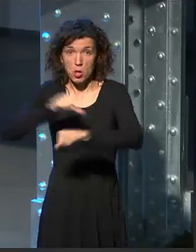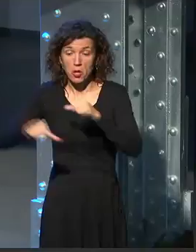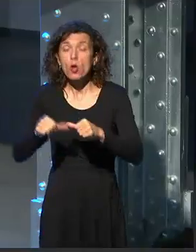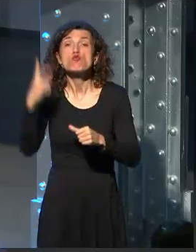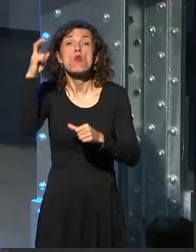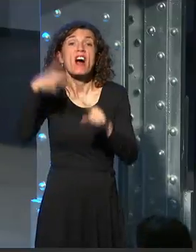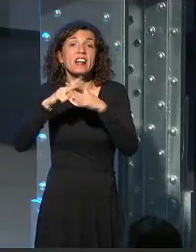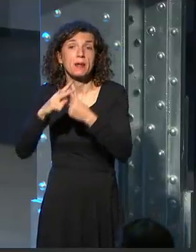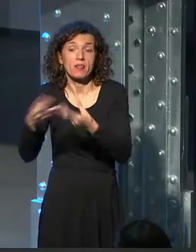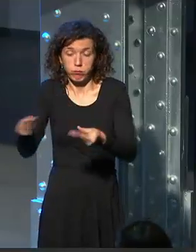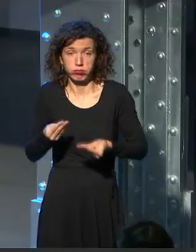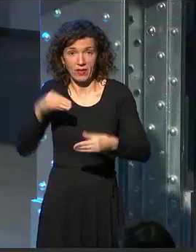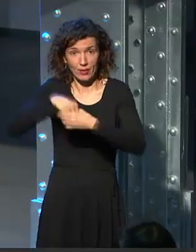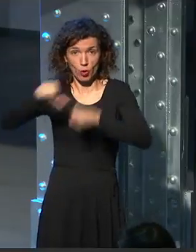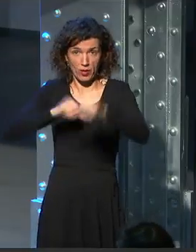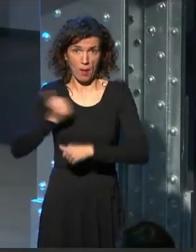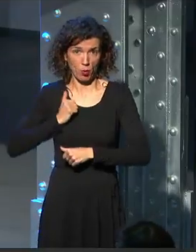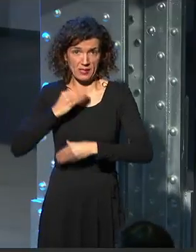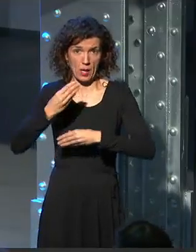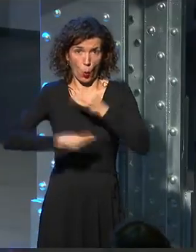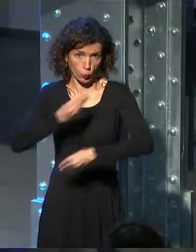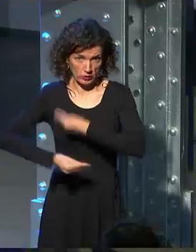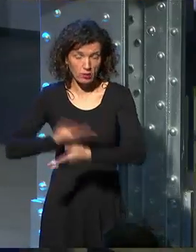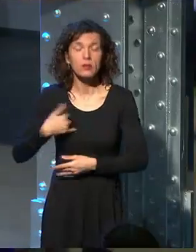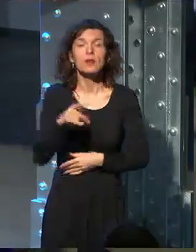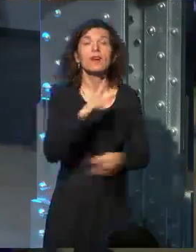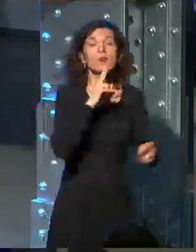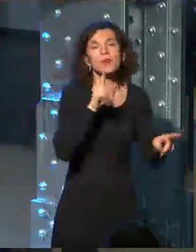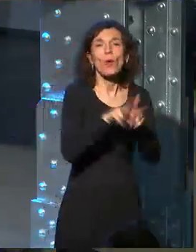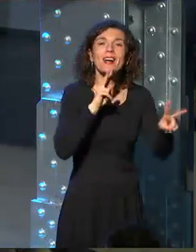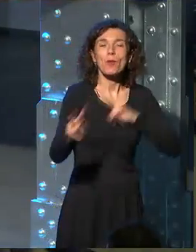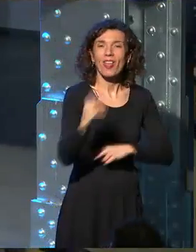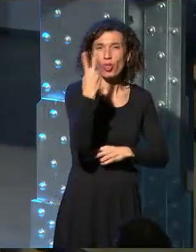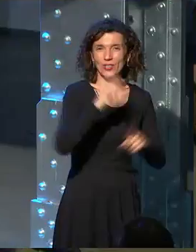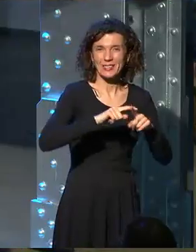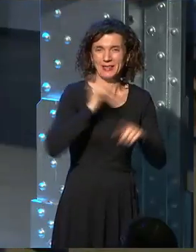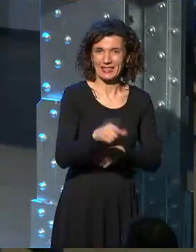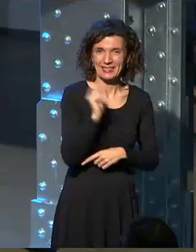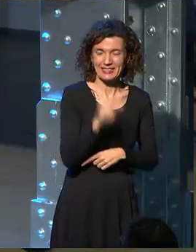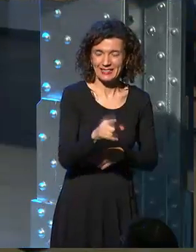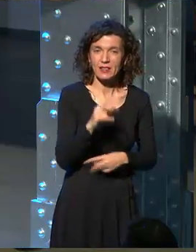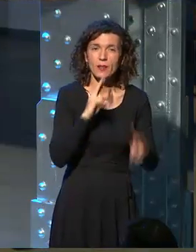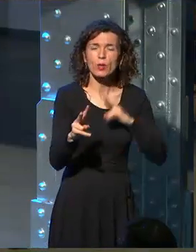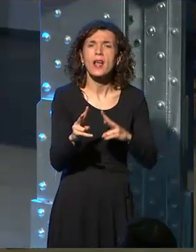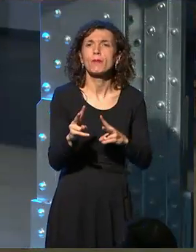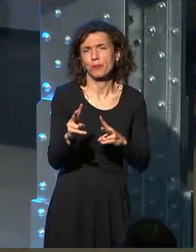nueva herramienta. Y estas dos reacciones además son típicas, las dos reacciones típicas que he visto yo son dos reacciones que además